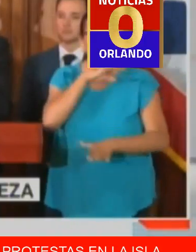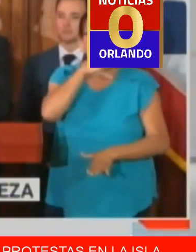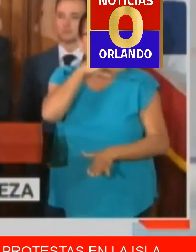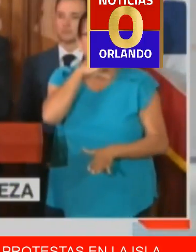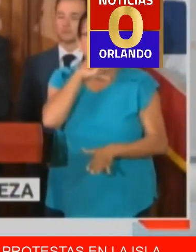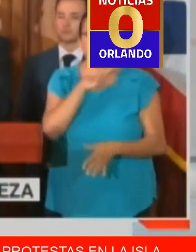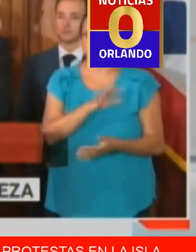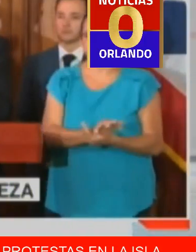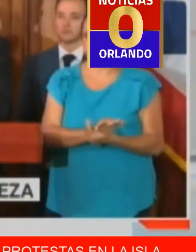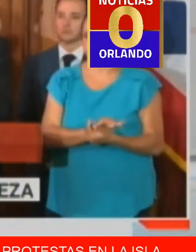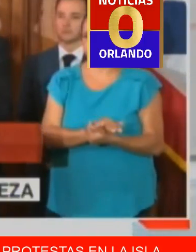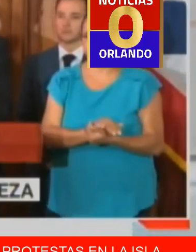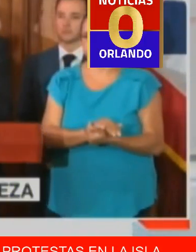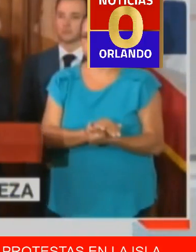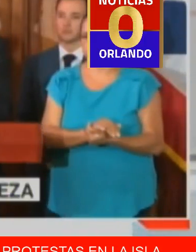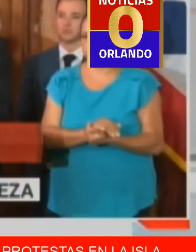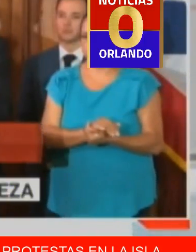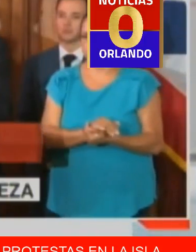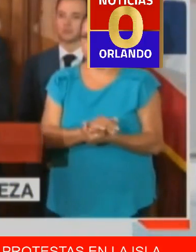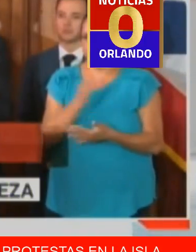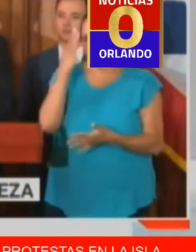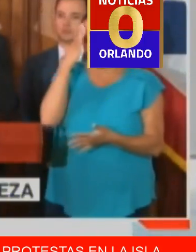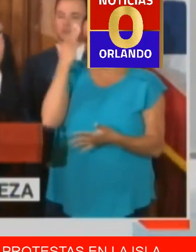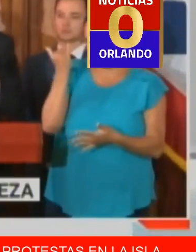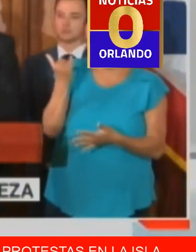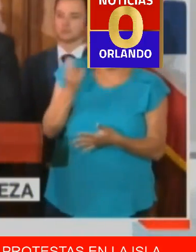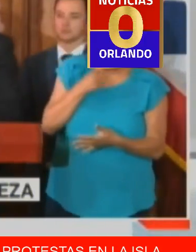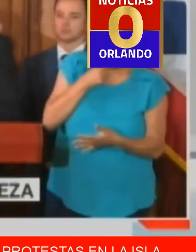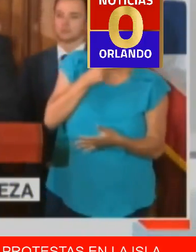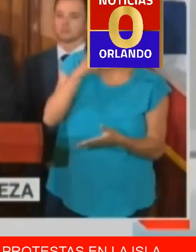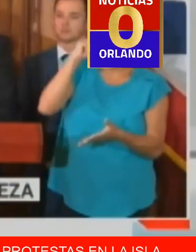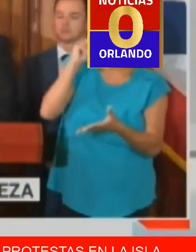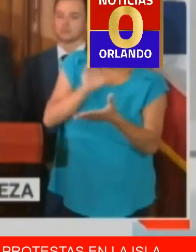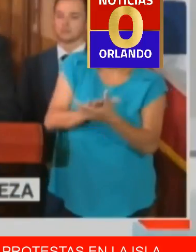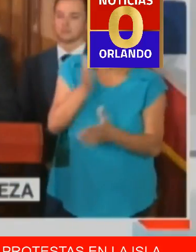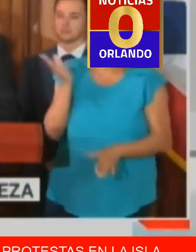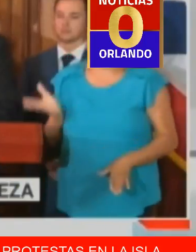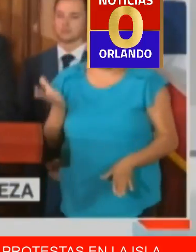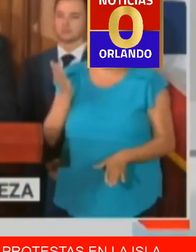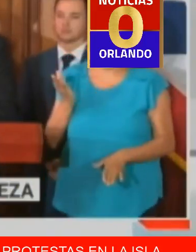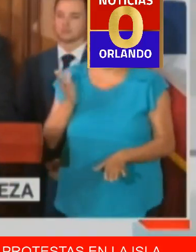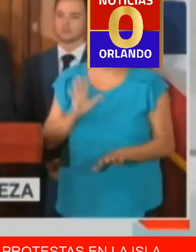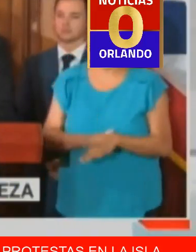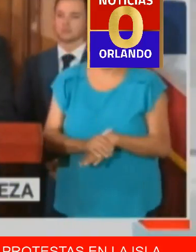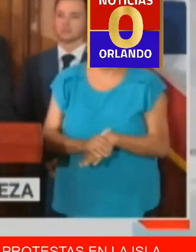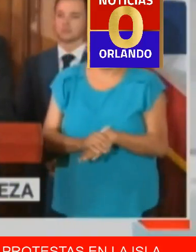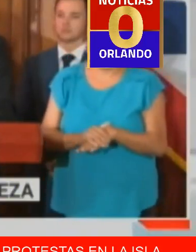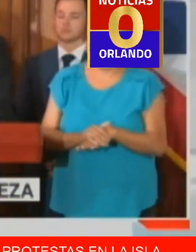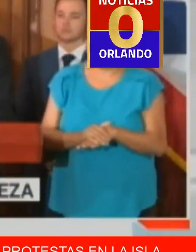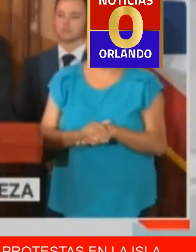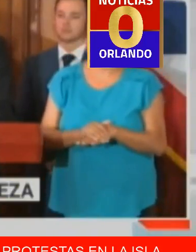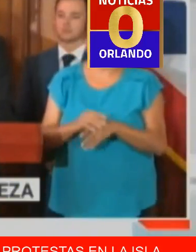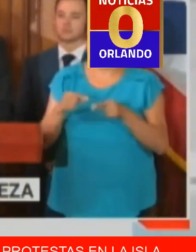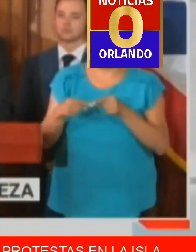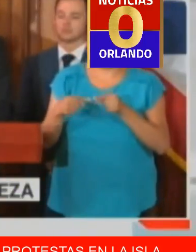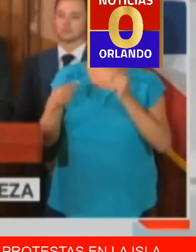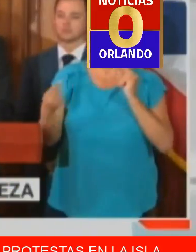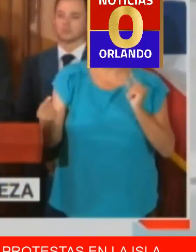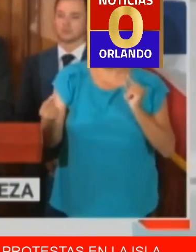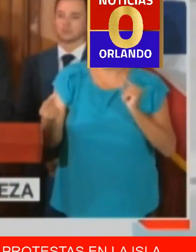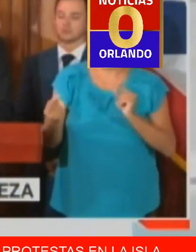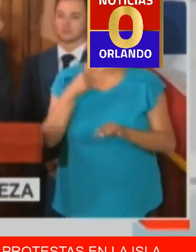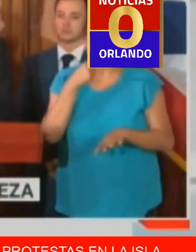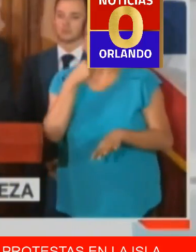Ricardo, que se me... ¿Por qué alguien le va a creer a usted, dado toda esta circunstancia, bueno, que ha ocurrido y a la contradicción de que usted dice